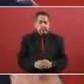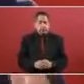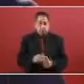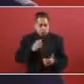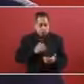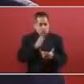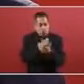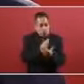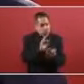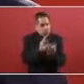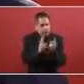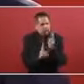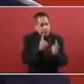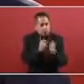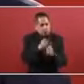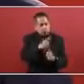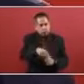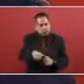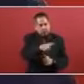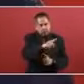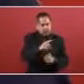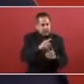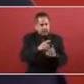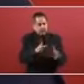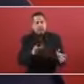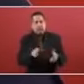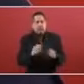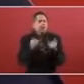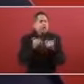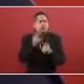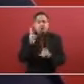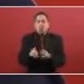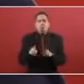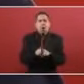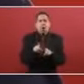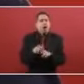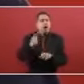Voy a ir a hablar con ellos. ¿Cómo lo hice?